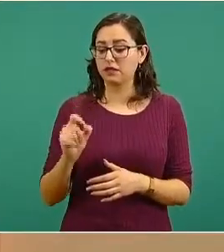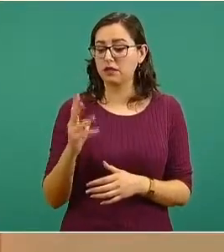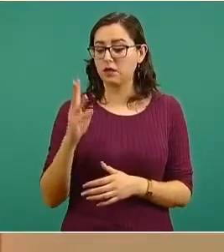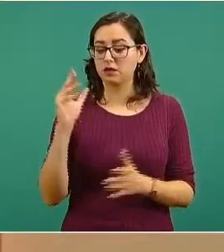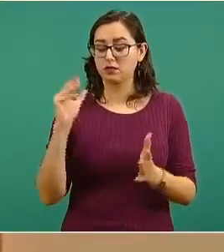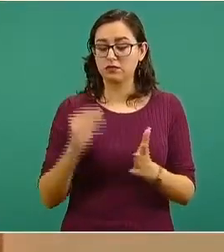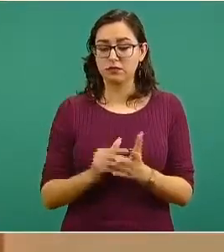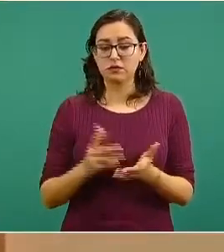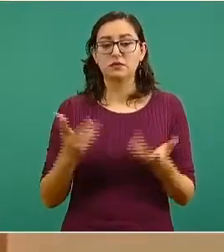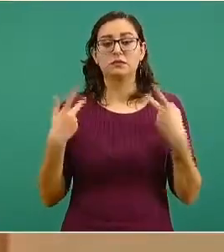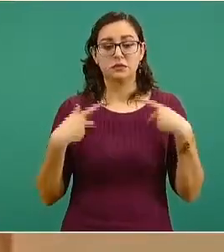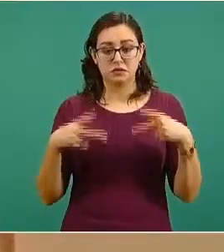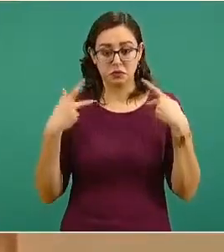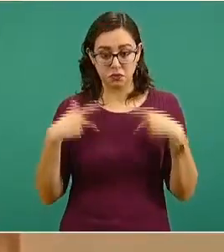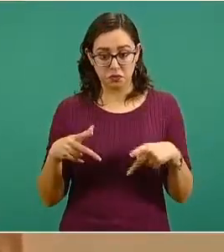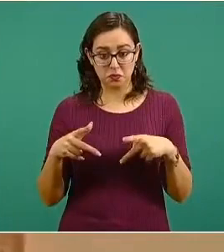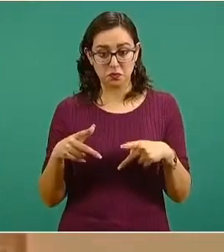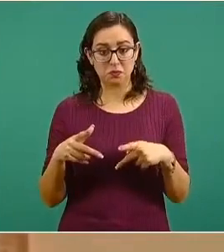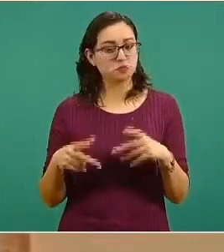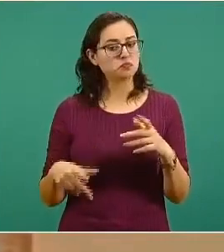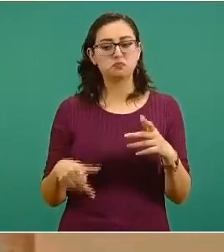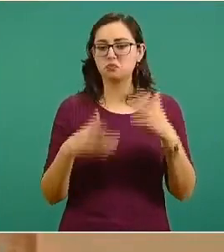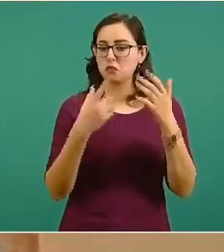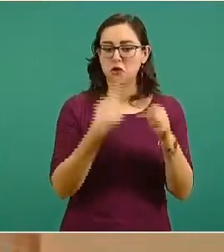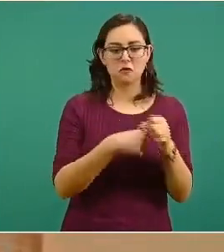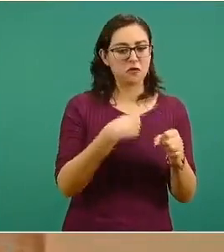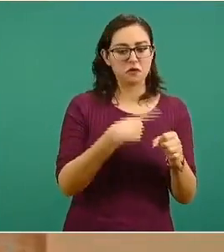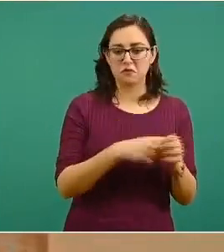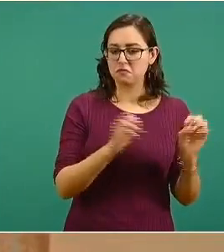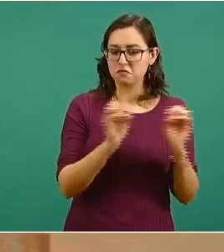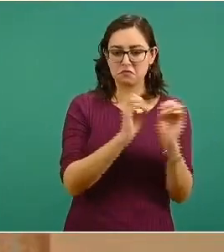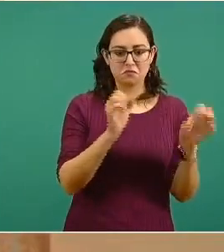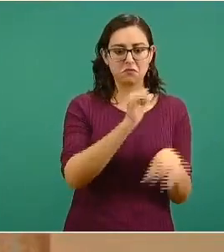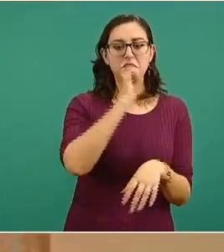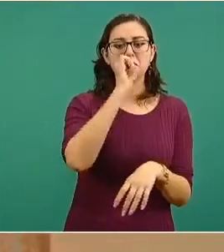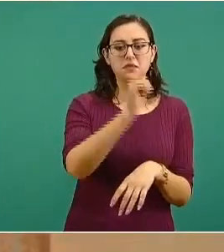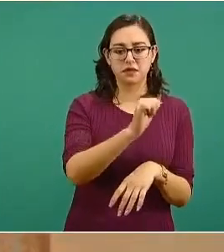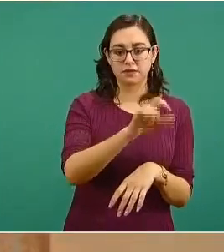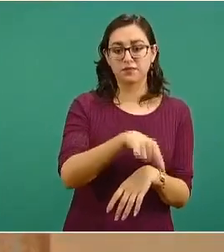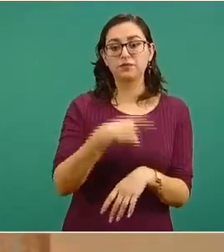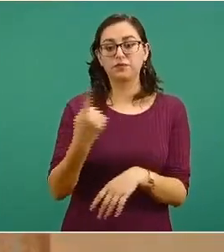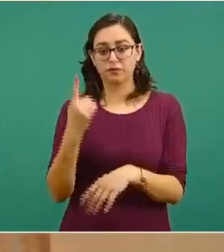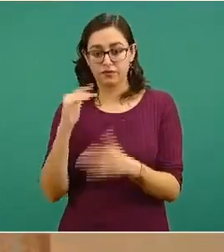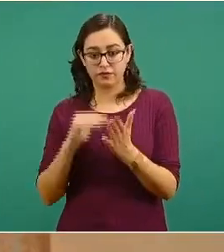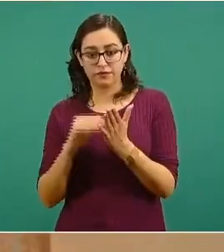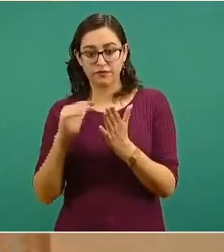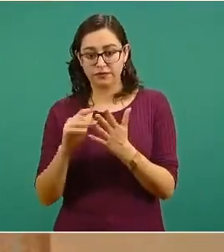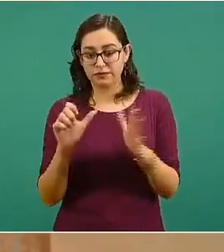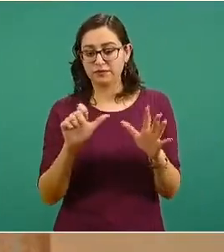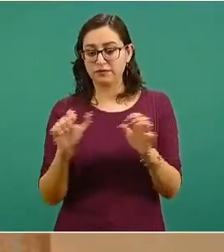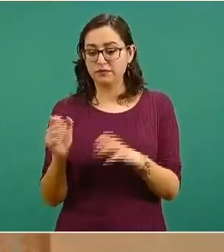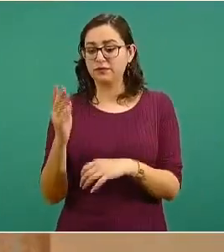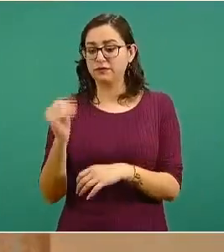2.023.489 personas con un resultado negativo al virus SARS-CoV-2 y